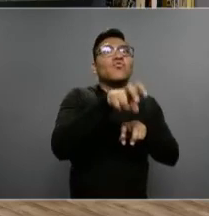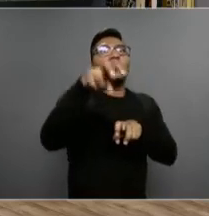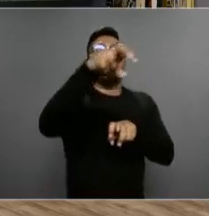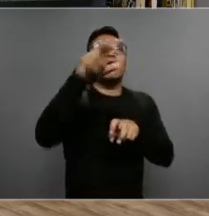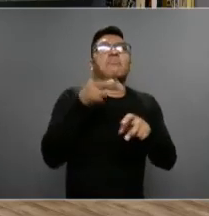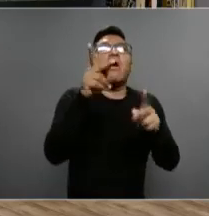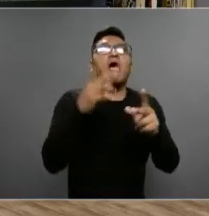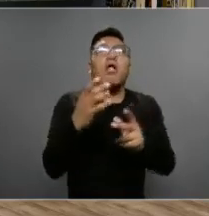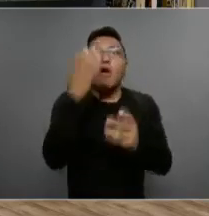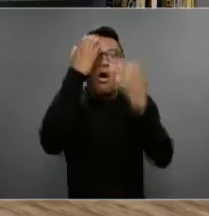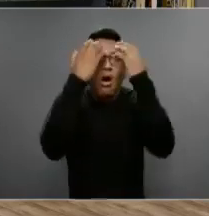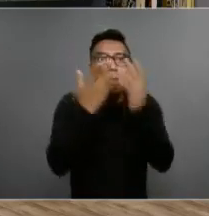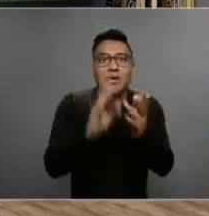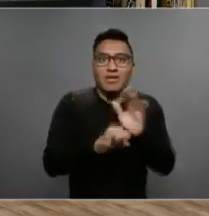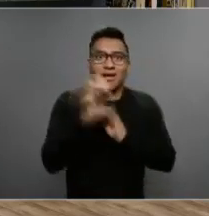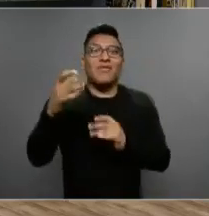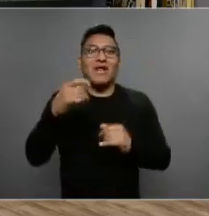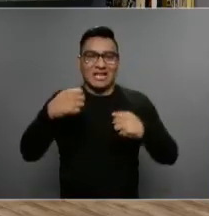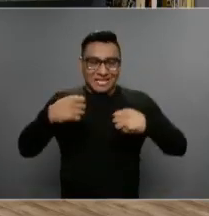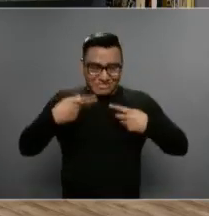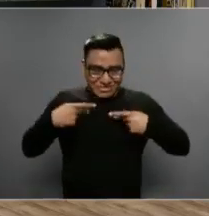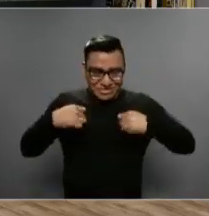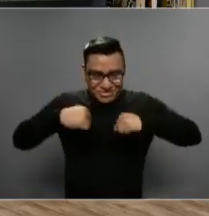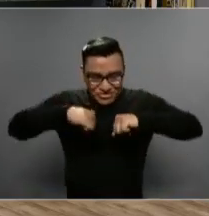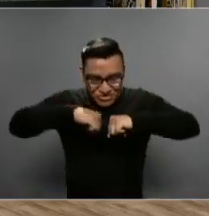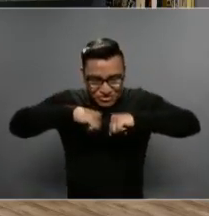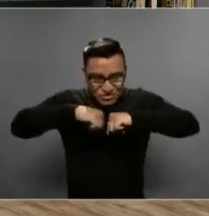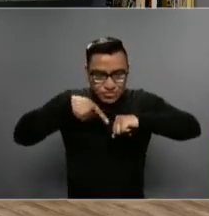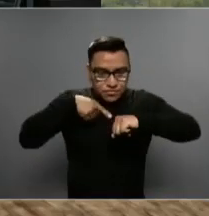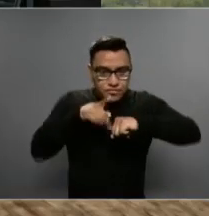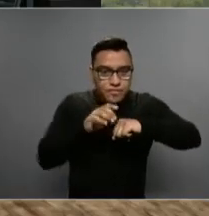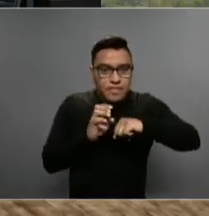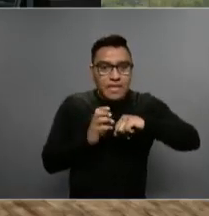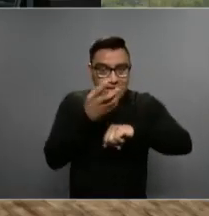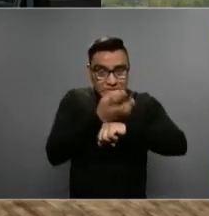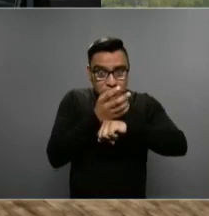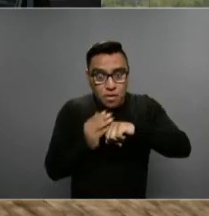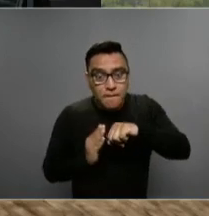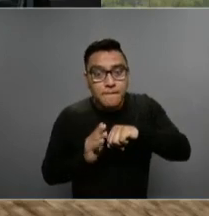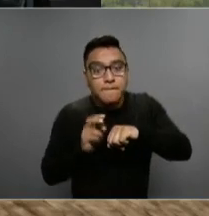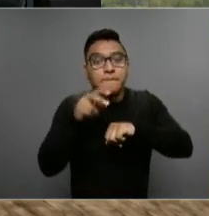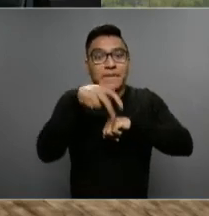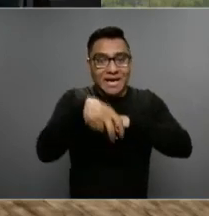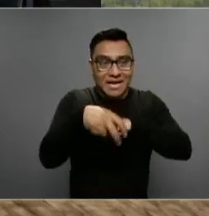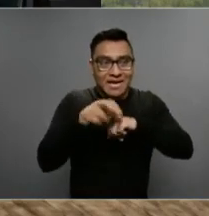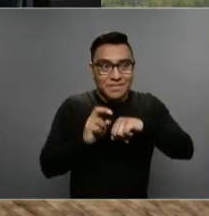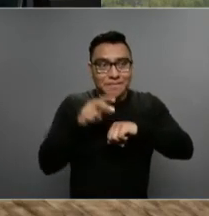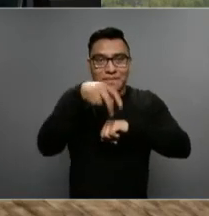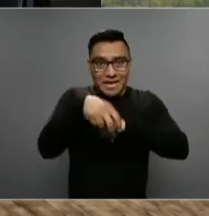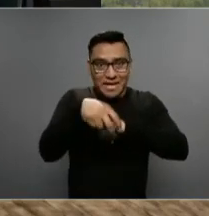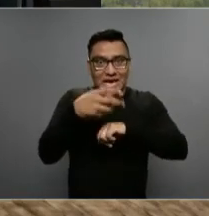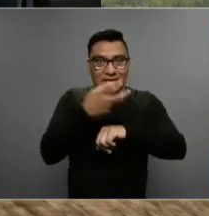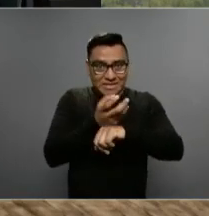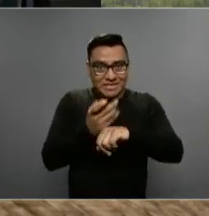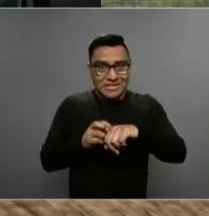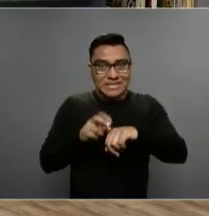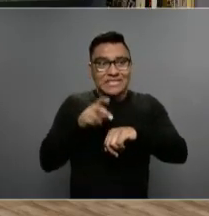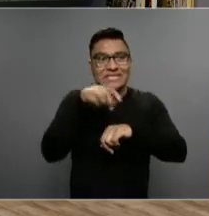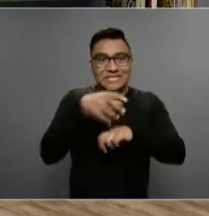los fronterizos. Un fronterizo se brinca a Estados Unidos para poder agarrar la 110, la